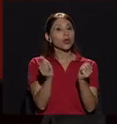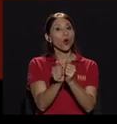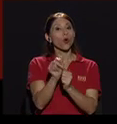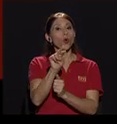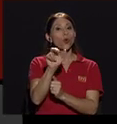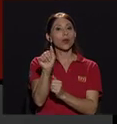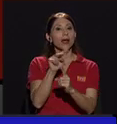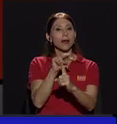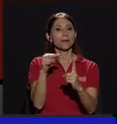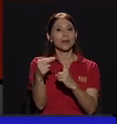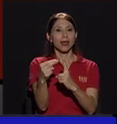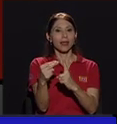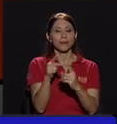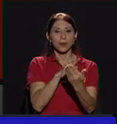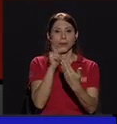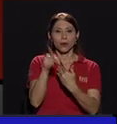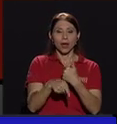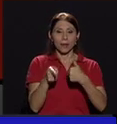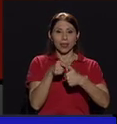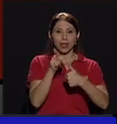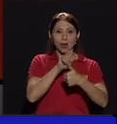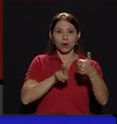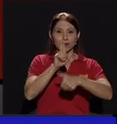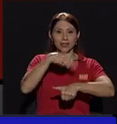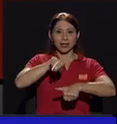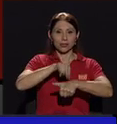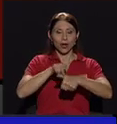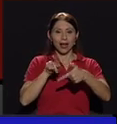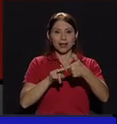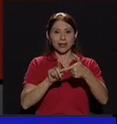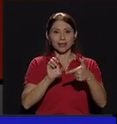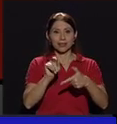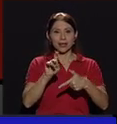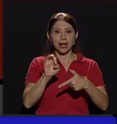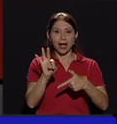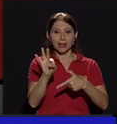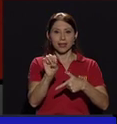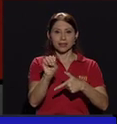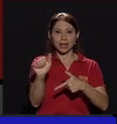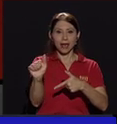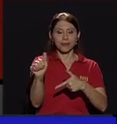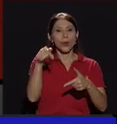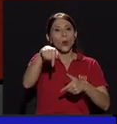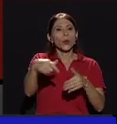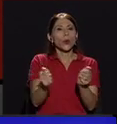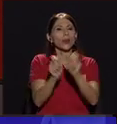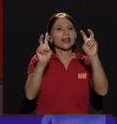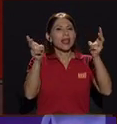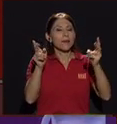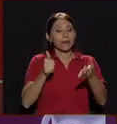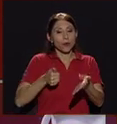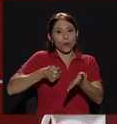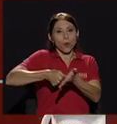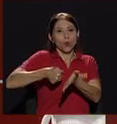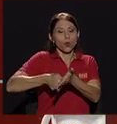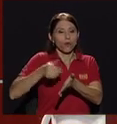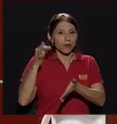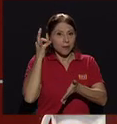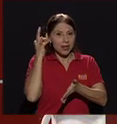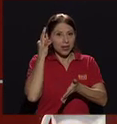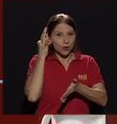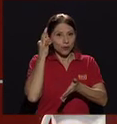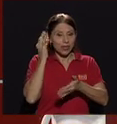Continúe usted con Una Mirada, el programa de la Universidad Nacional y del CINAR S.A., hoy con el tema de voto femenino